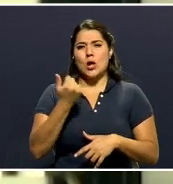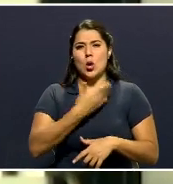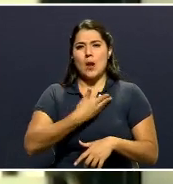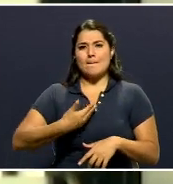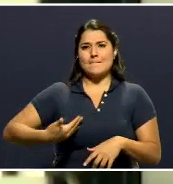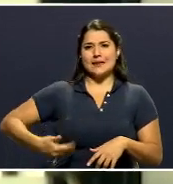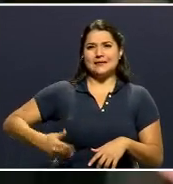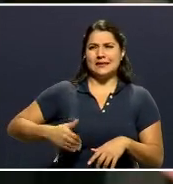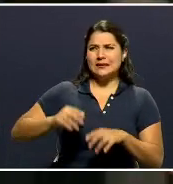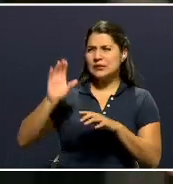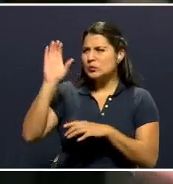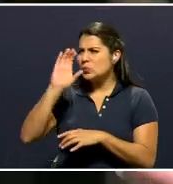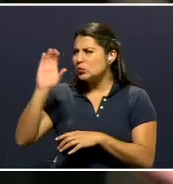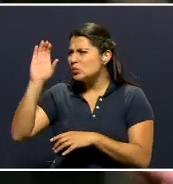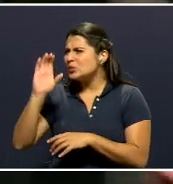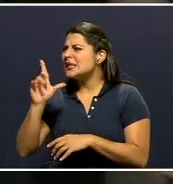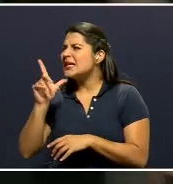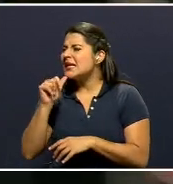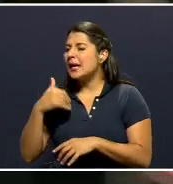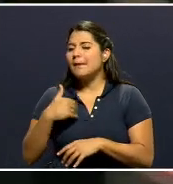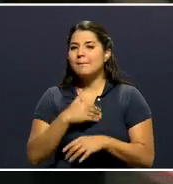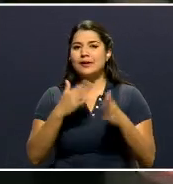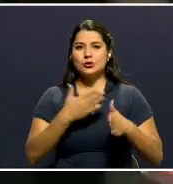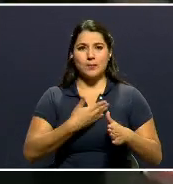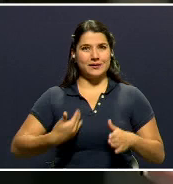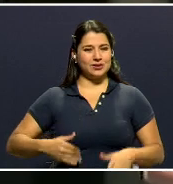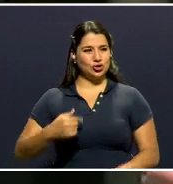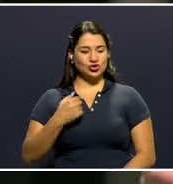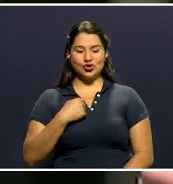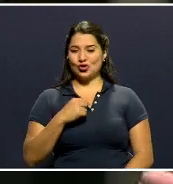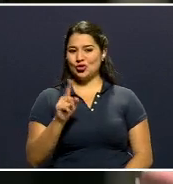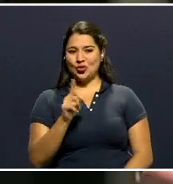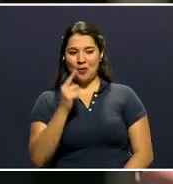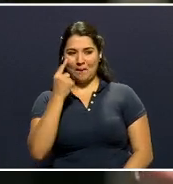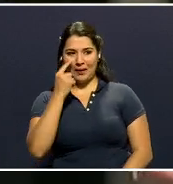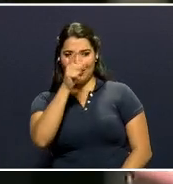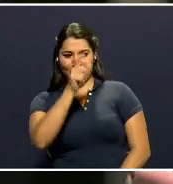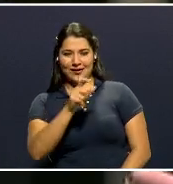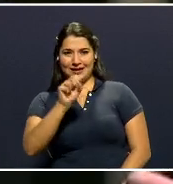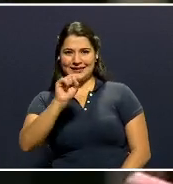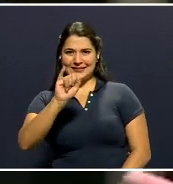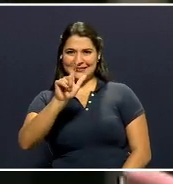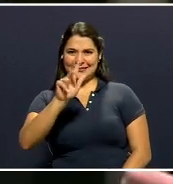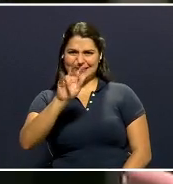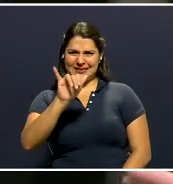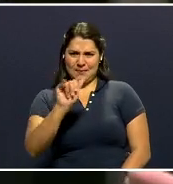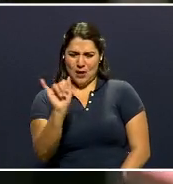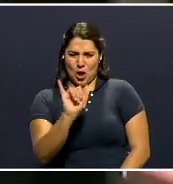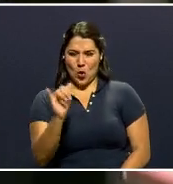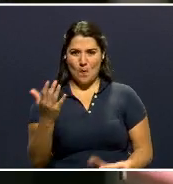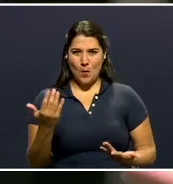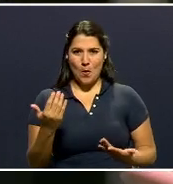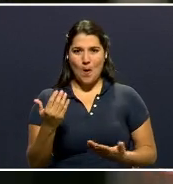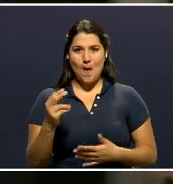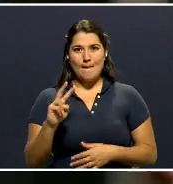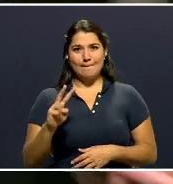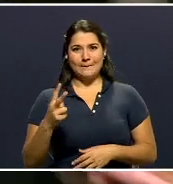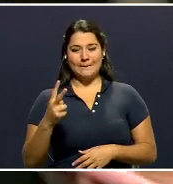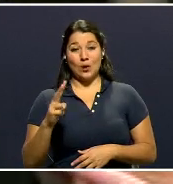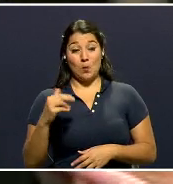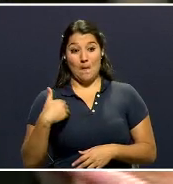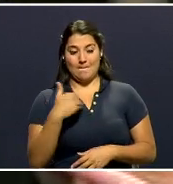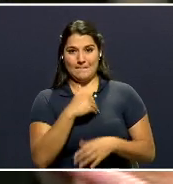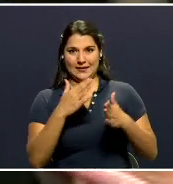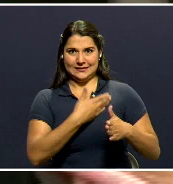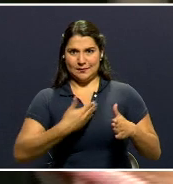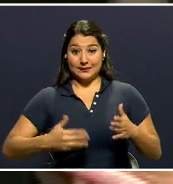de la Presidencia. Y a doña Silvia no la veo yo con ese peso, muchísimo menos en este momento de crisis